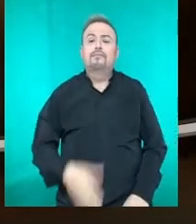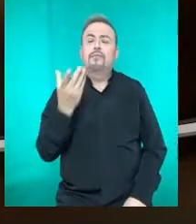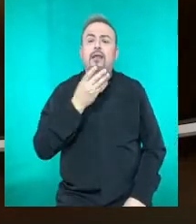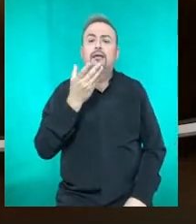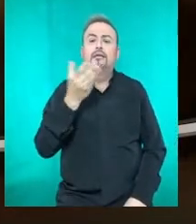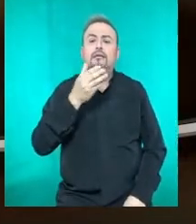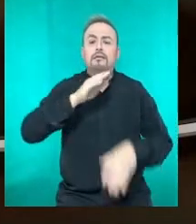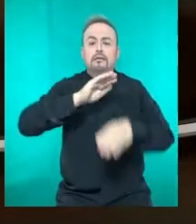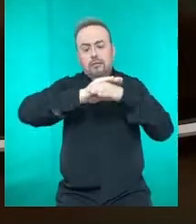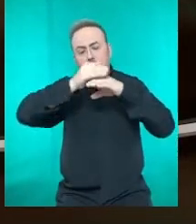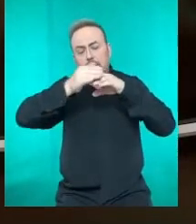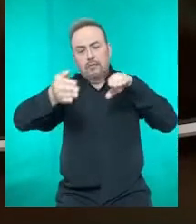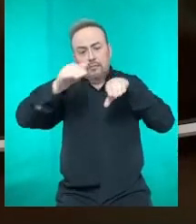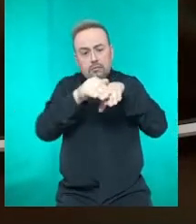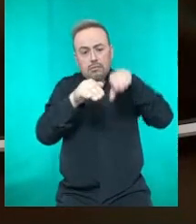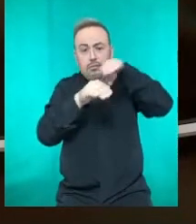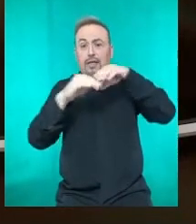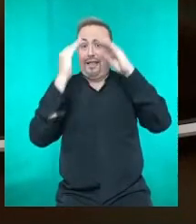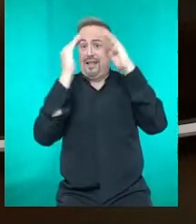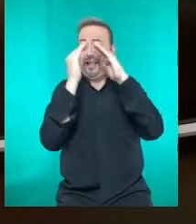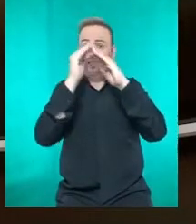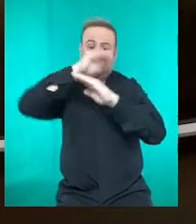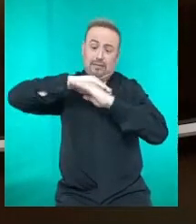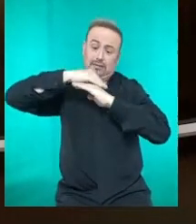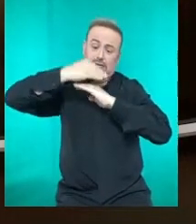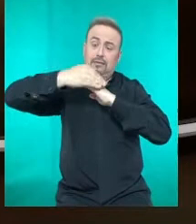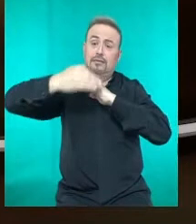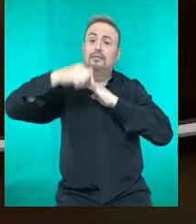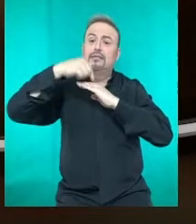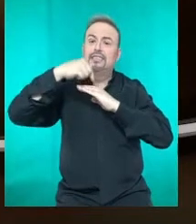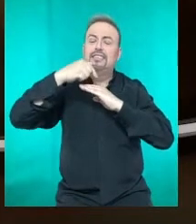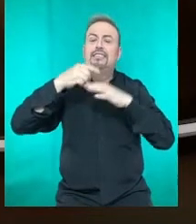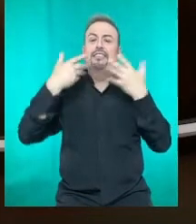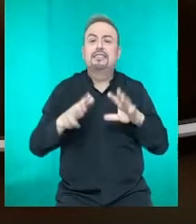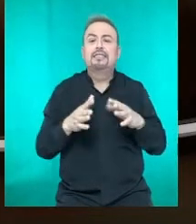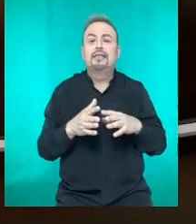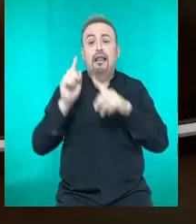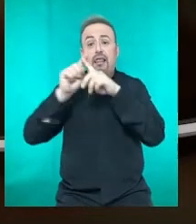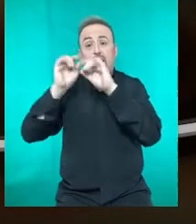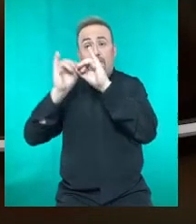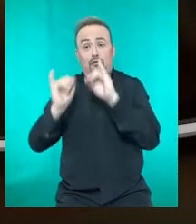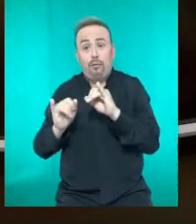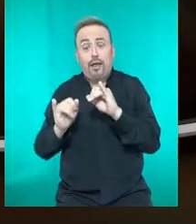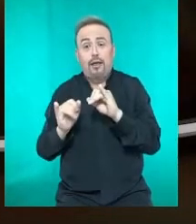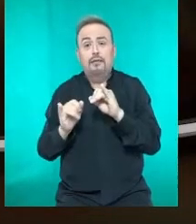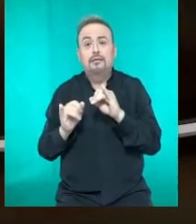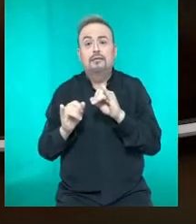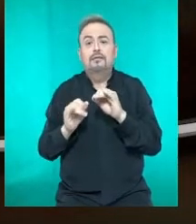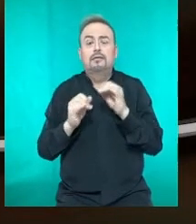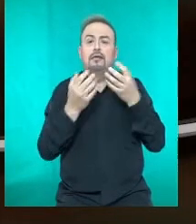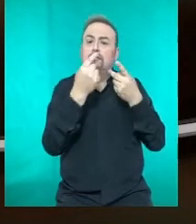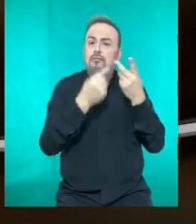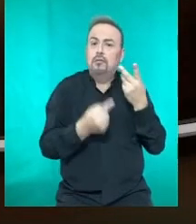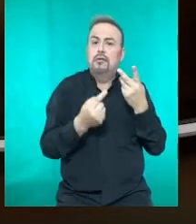tener distintos tipos de tejas, en realidad son solar roof, que son distintos tipos de techumbre, con geometrías diferentes, algunas con